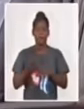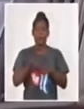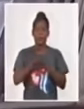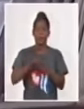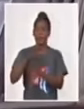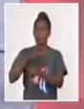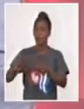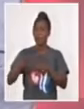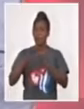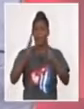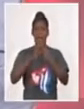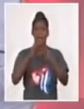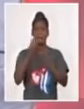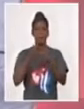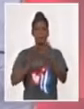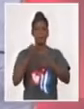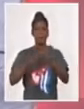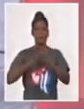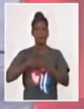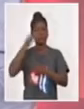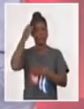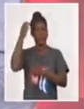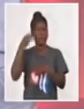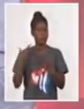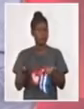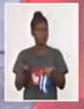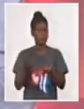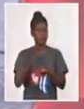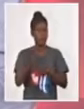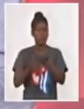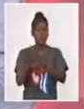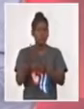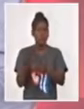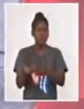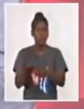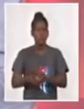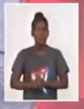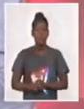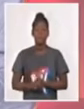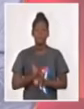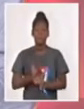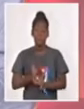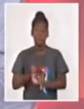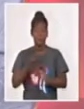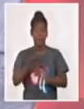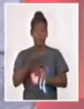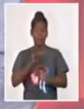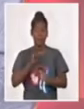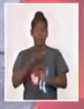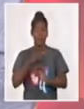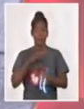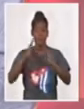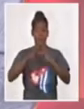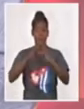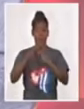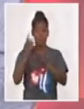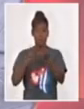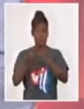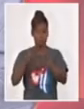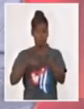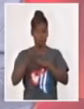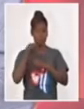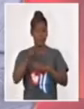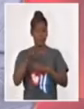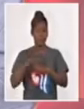¿cómo están? Las casas de comisionistas, bueno, esto es una actividad o una modalidad de